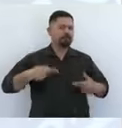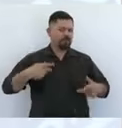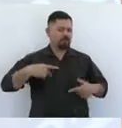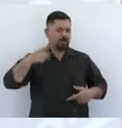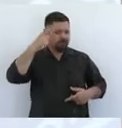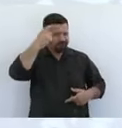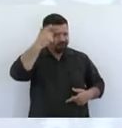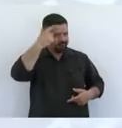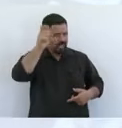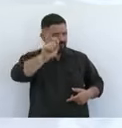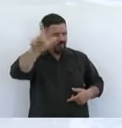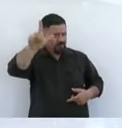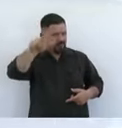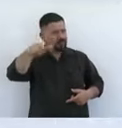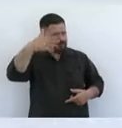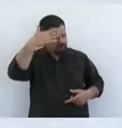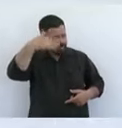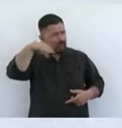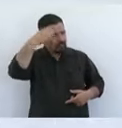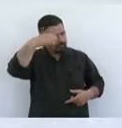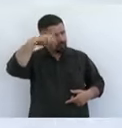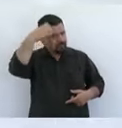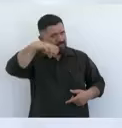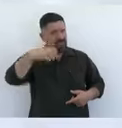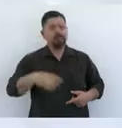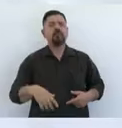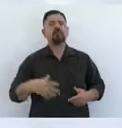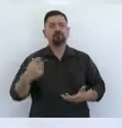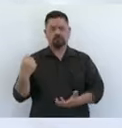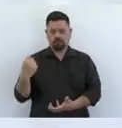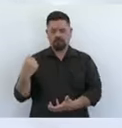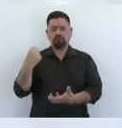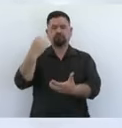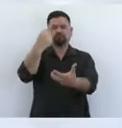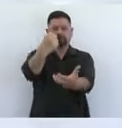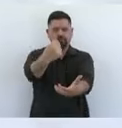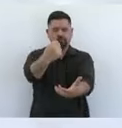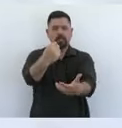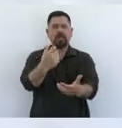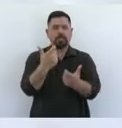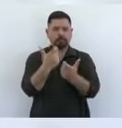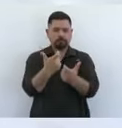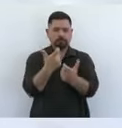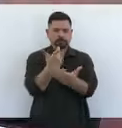con experiencia. Entonces, le vamos a entregar un recurso.